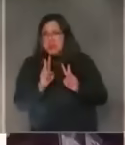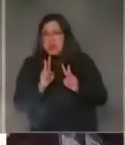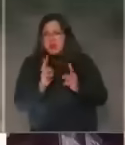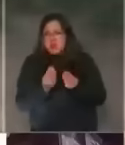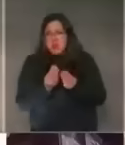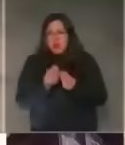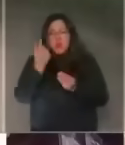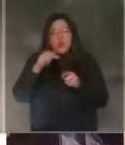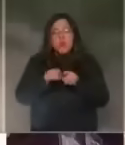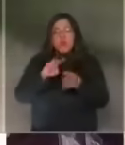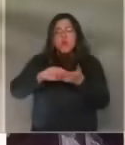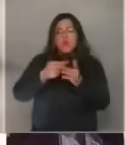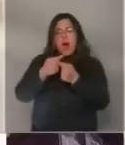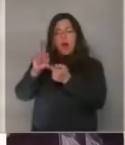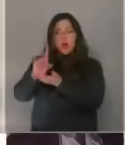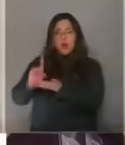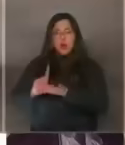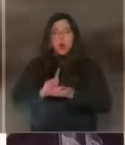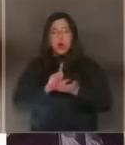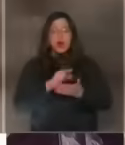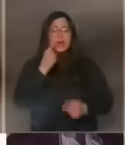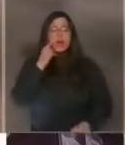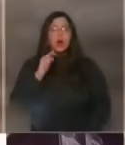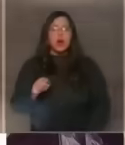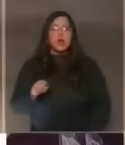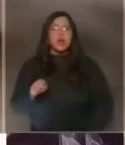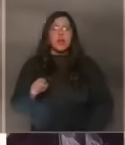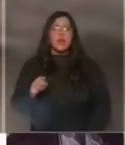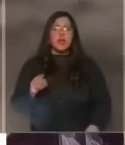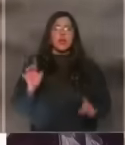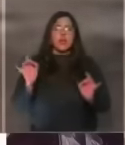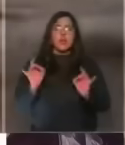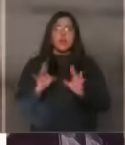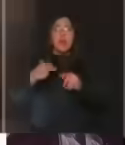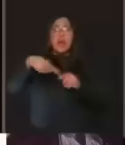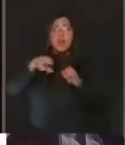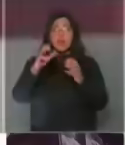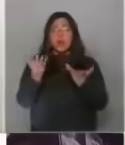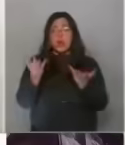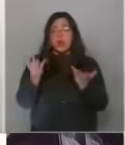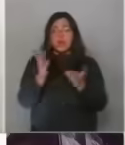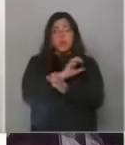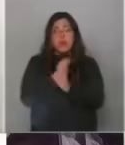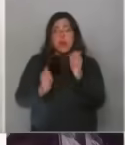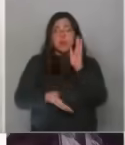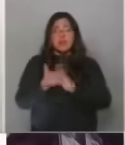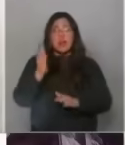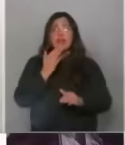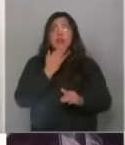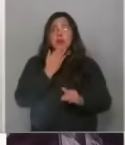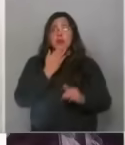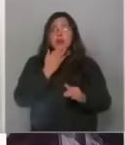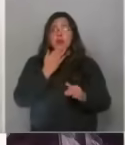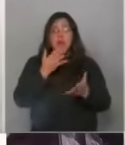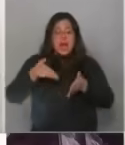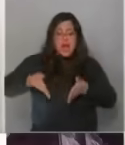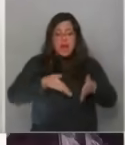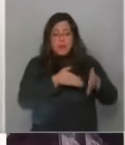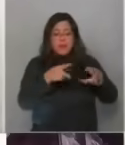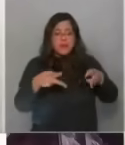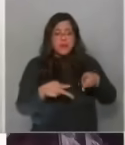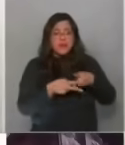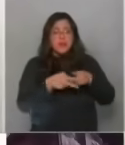traslada hacia otras zonas probablemente los quien están aquí pueden quedar aislados probablemente los caminos se van a acortar pero las